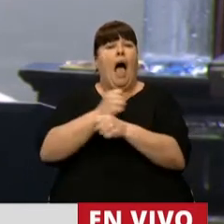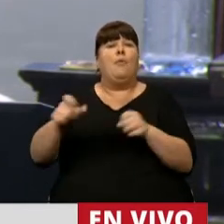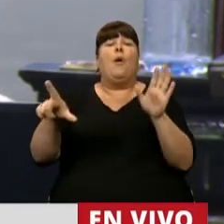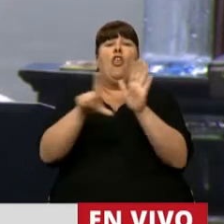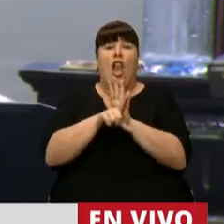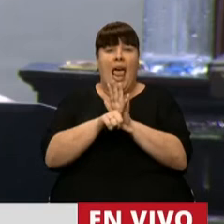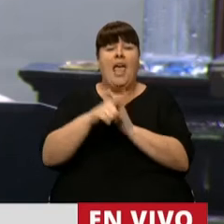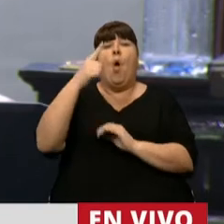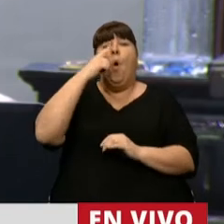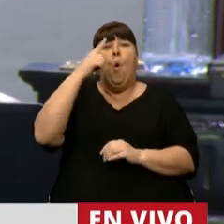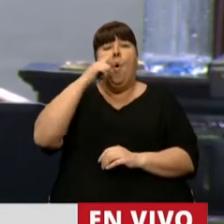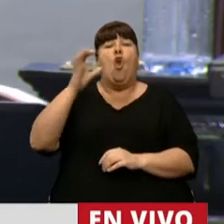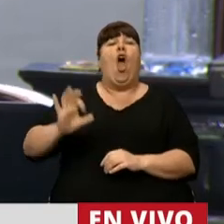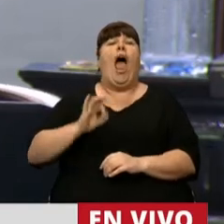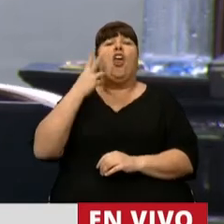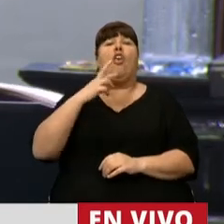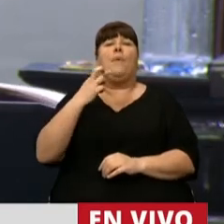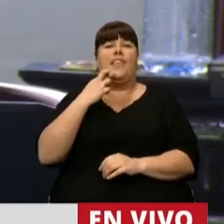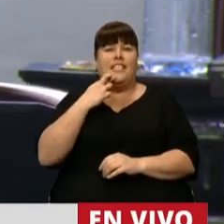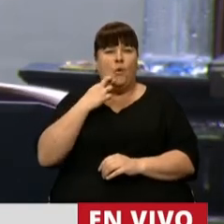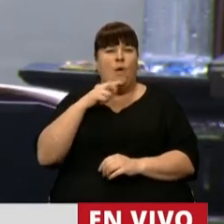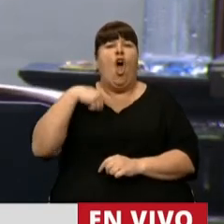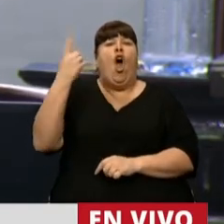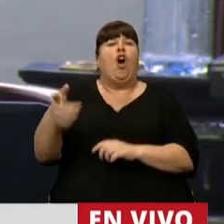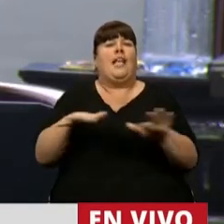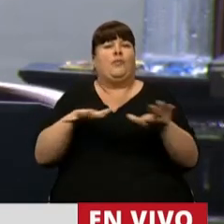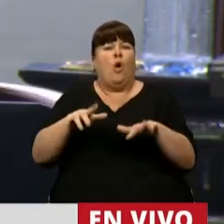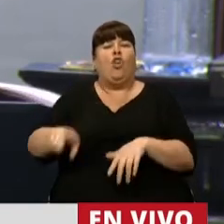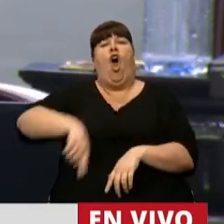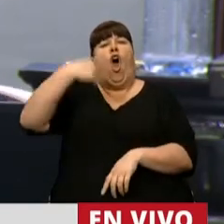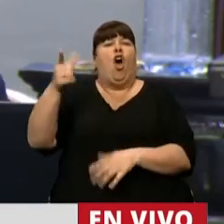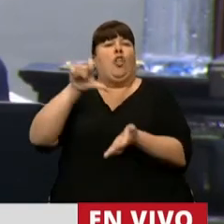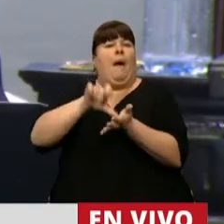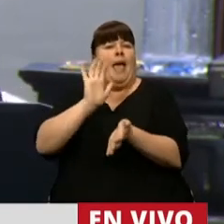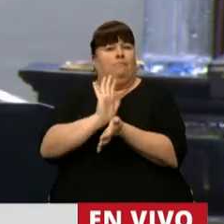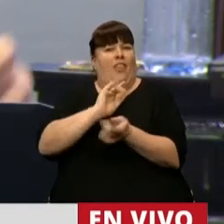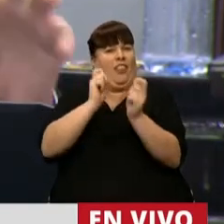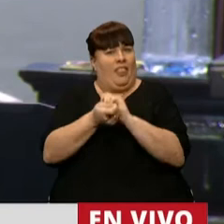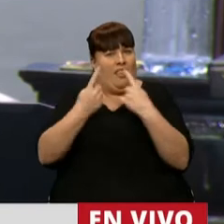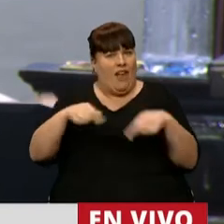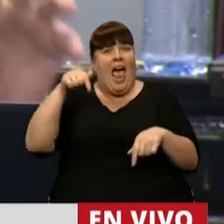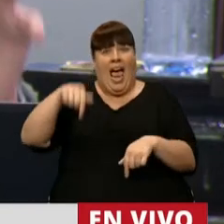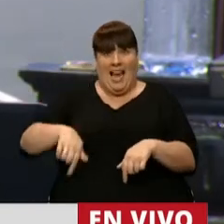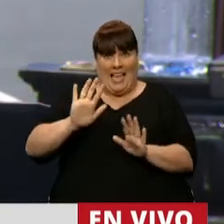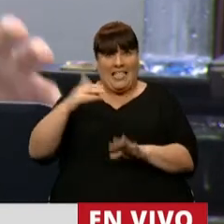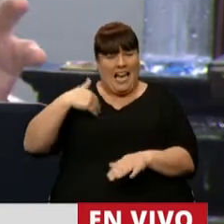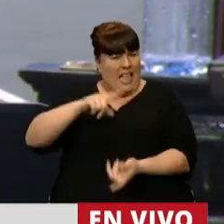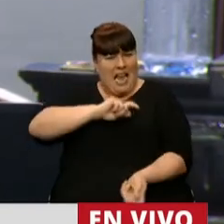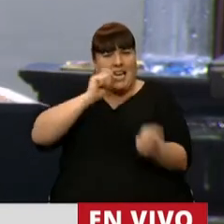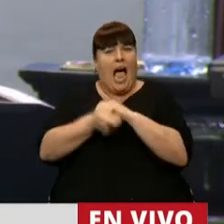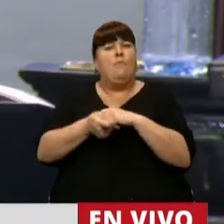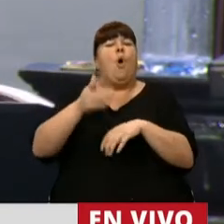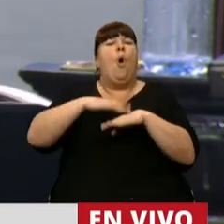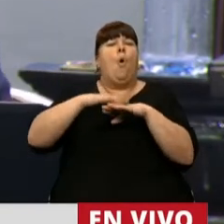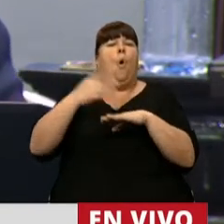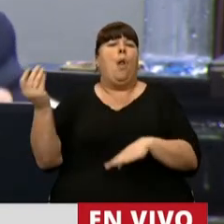ley en junio del 2019 en otro contexto y en otro país. Este país cambió a partir